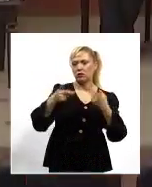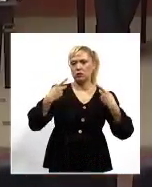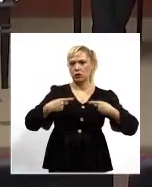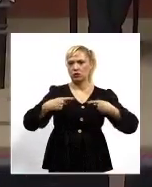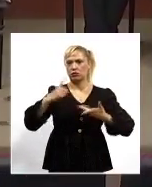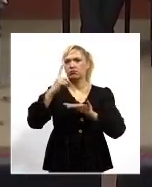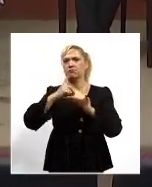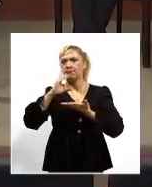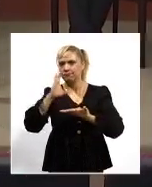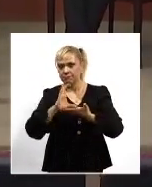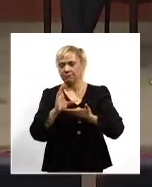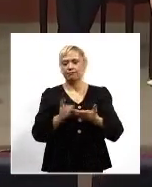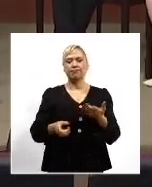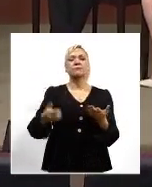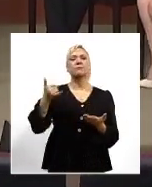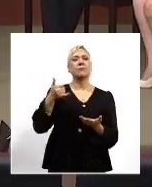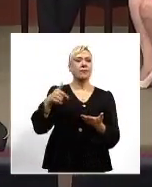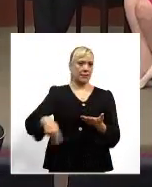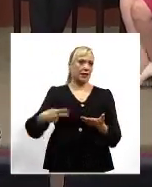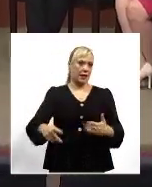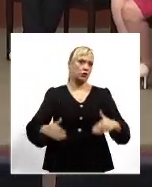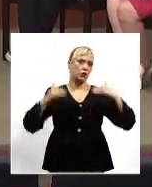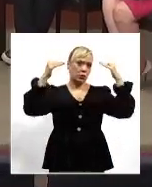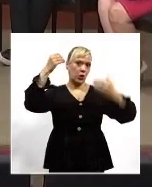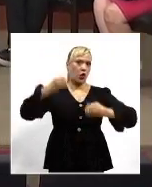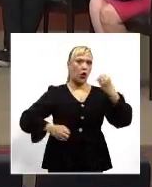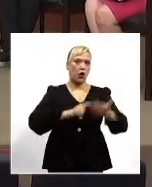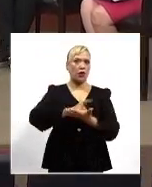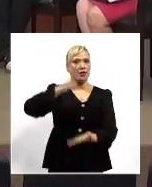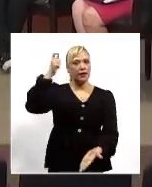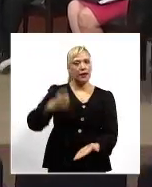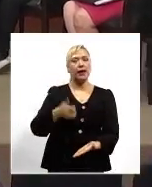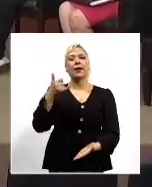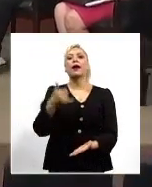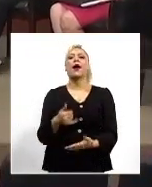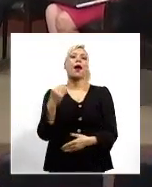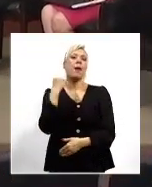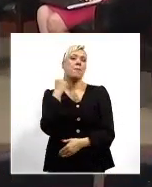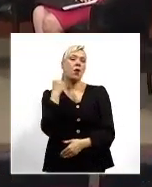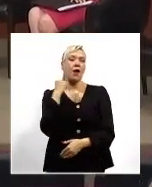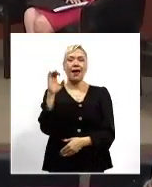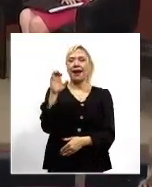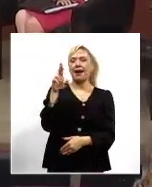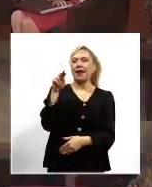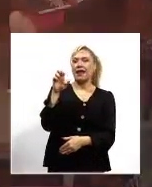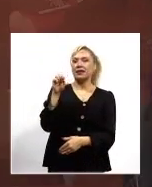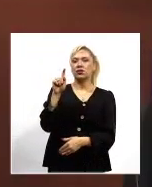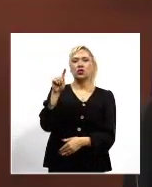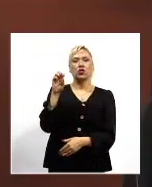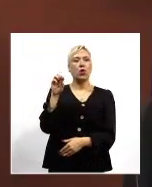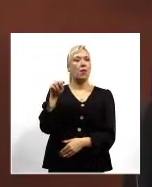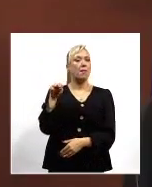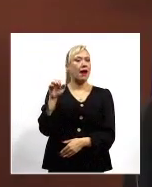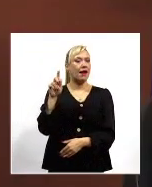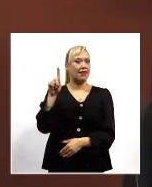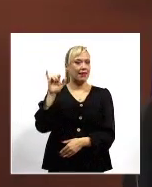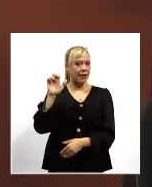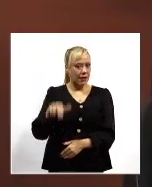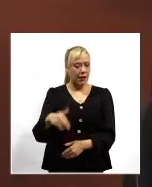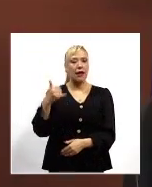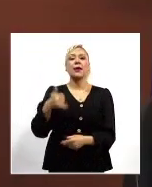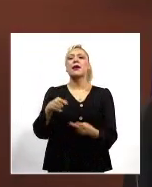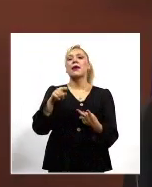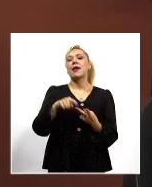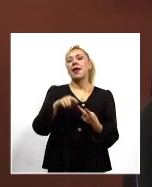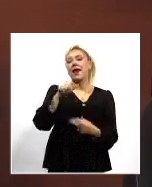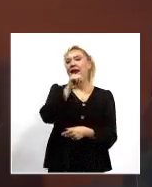con Discapacidad de la Suprema Corte de Justicia de la Nación, el abogado Ernesto Martín Rosas Barrientos y